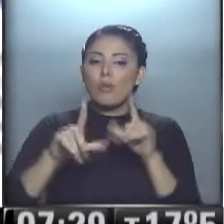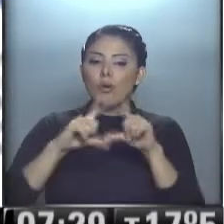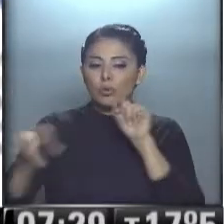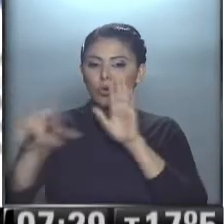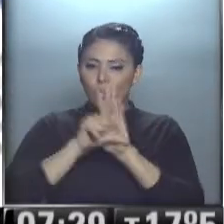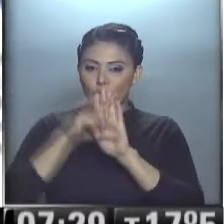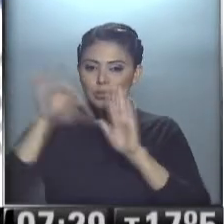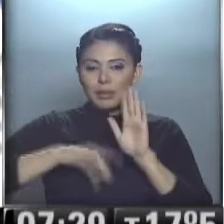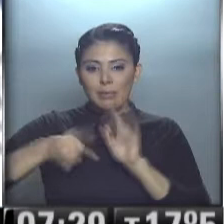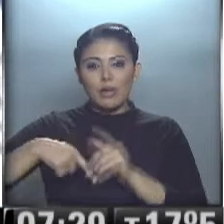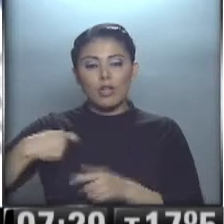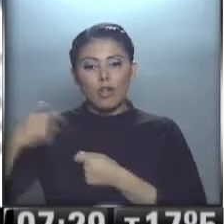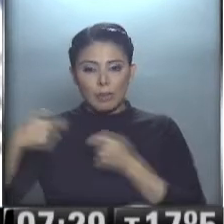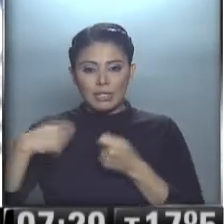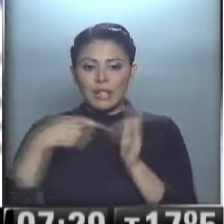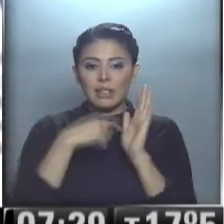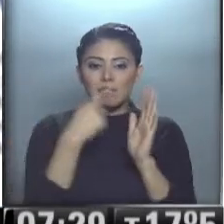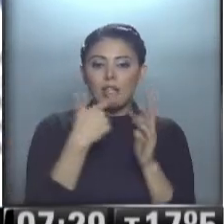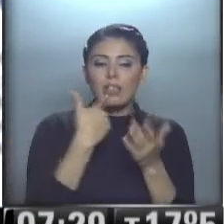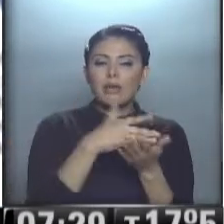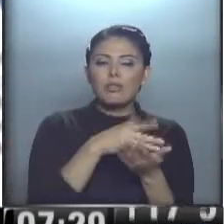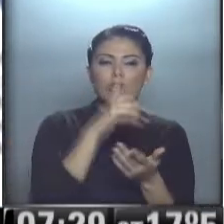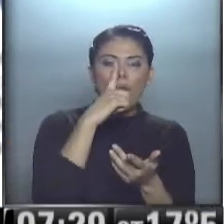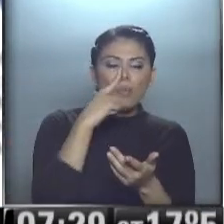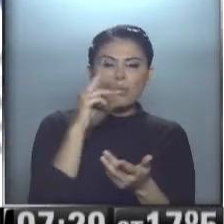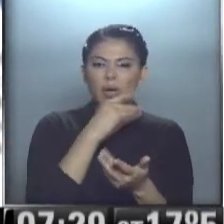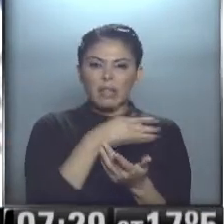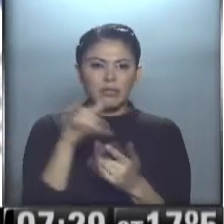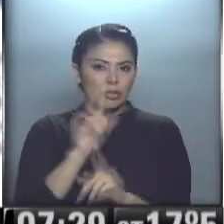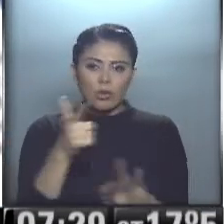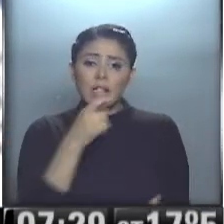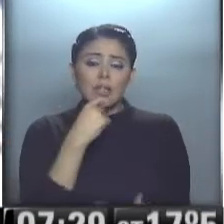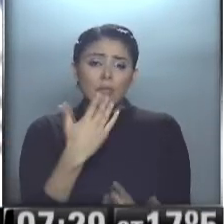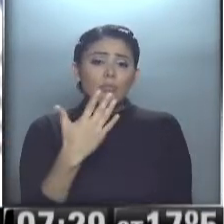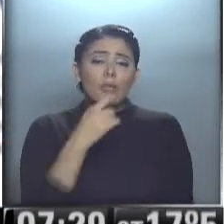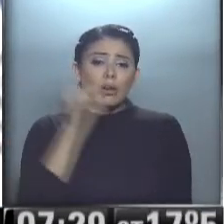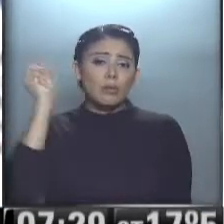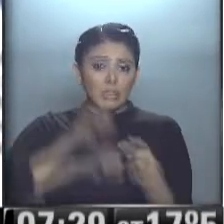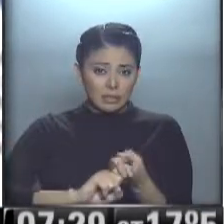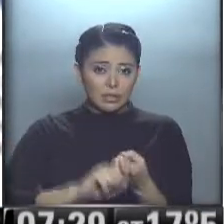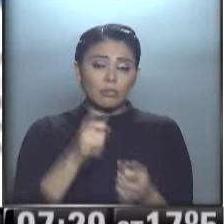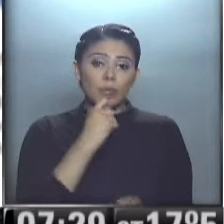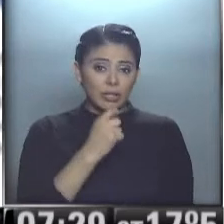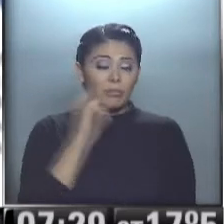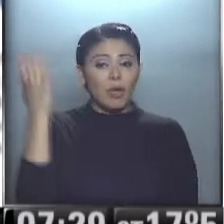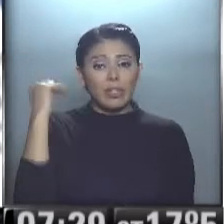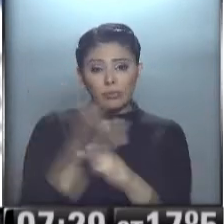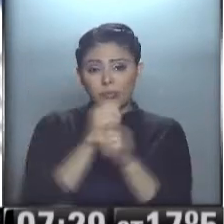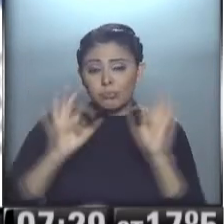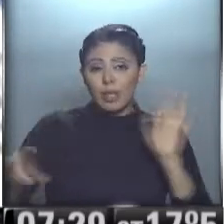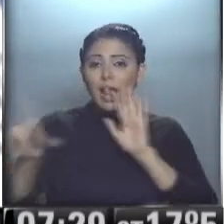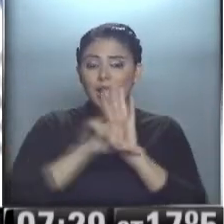Civil y Comercial, no discrimina entre varones y mujeres a la hora de definir quiénes son los que pueden contraer matrimonio, tal como ocurrió con la sanción de la